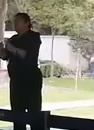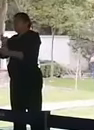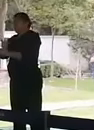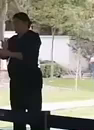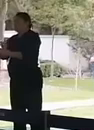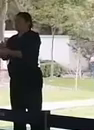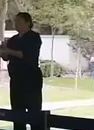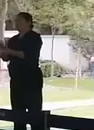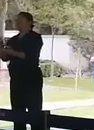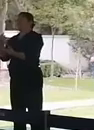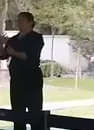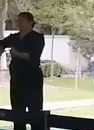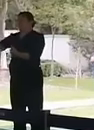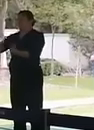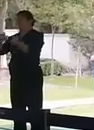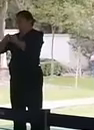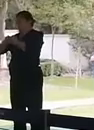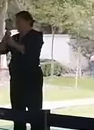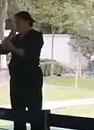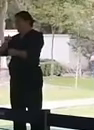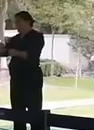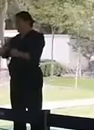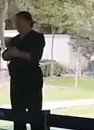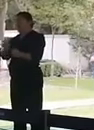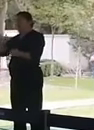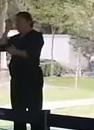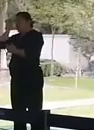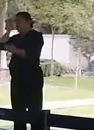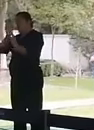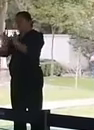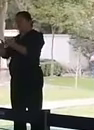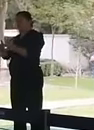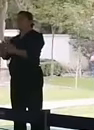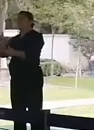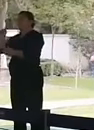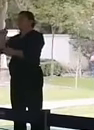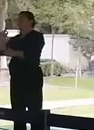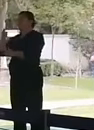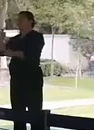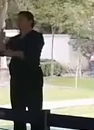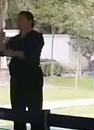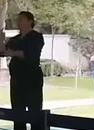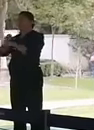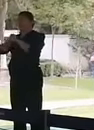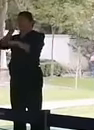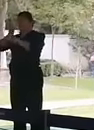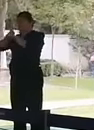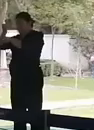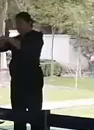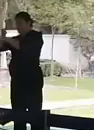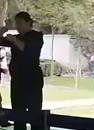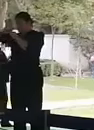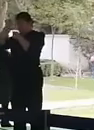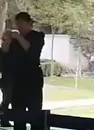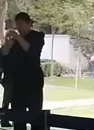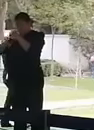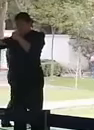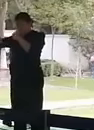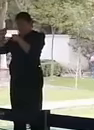el embajador, que él conoce ya prácticamente 27 estados de la República, ¿sí?